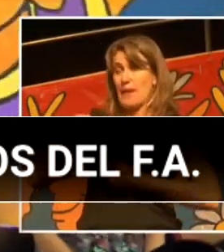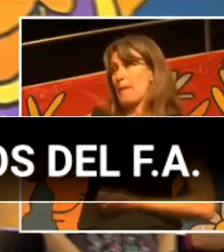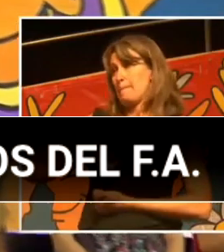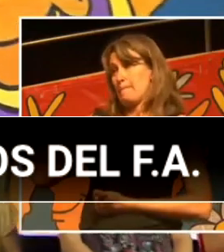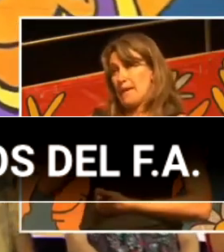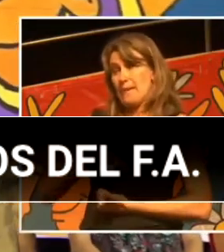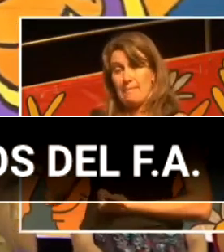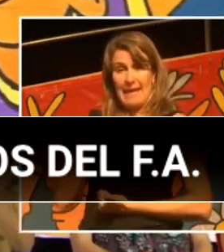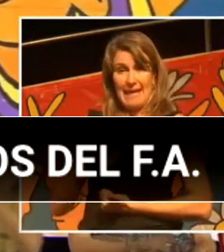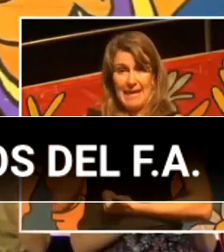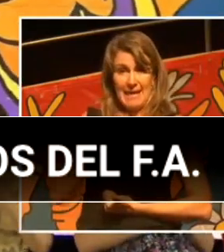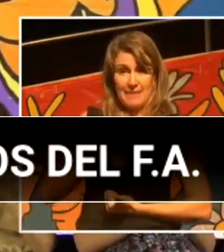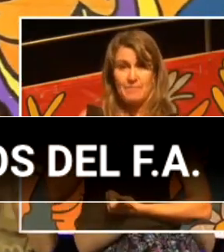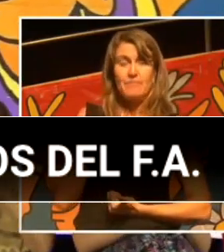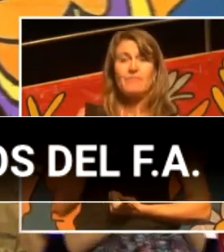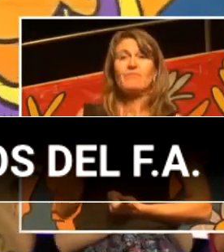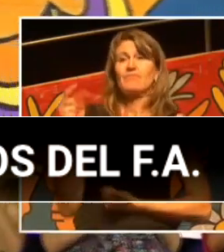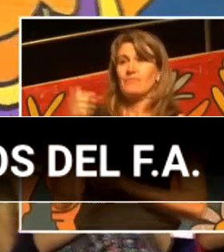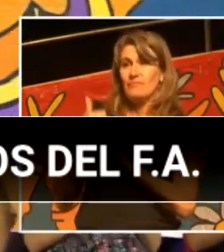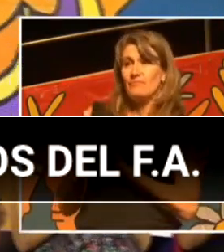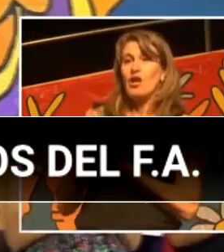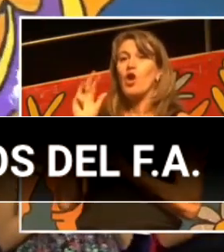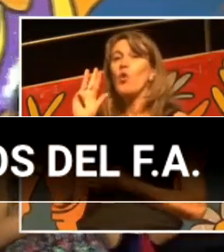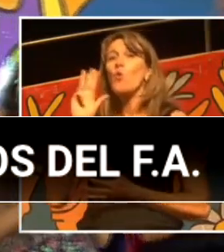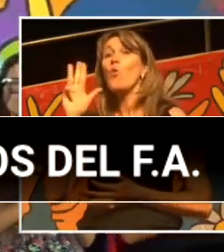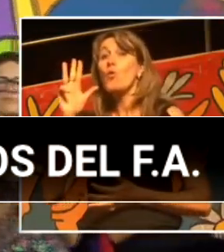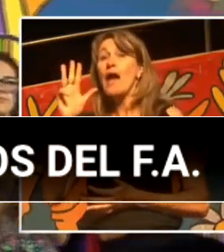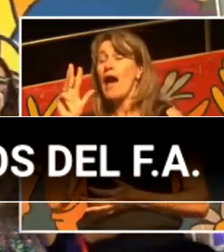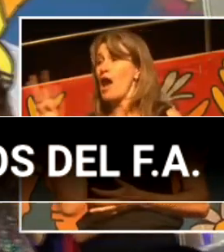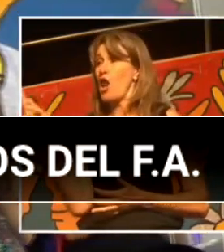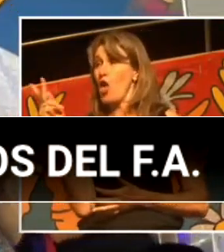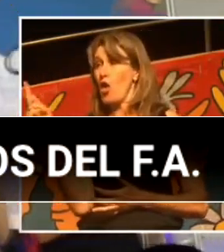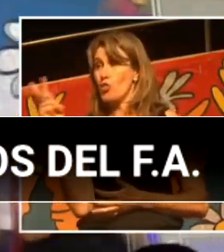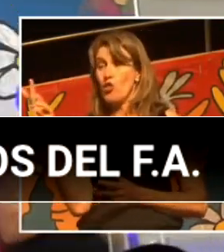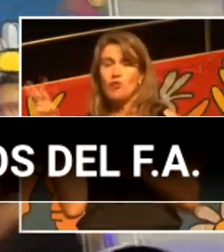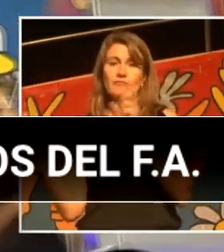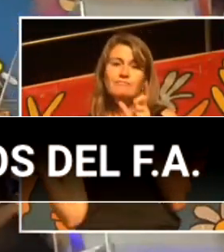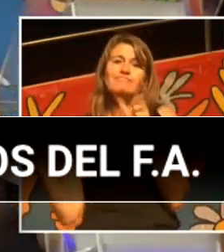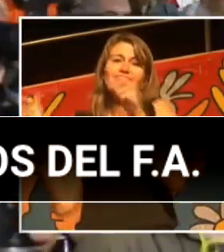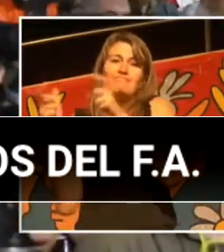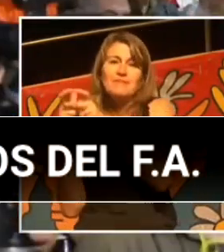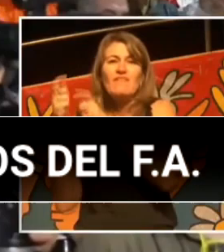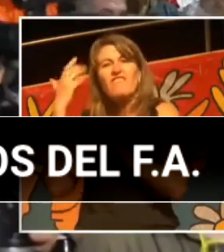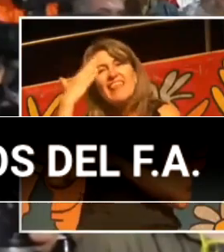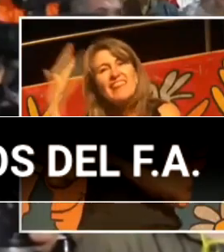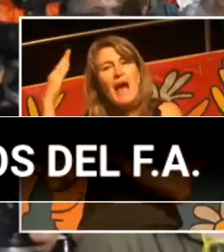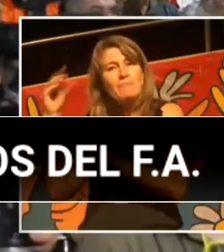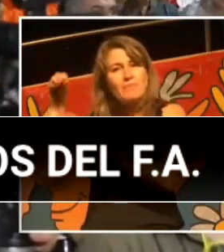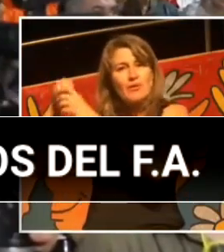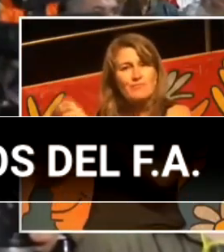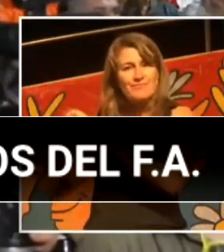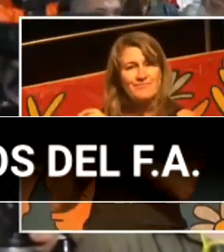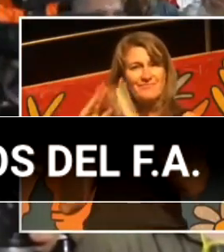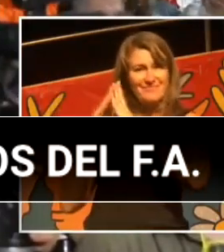Mujica nuestro Pepe Mujica y Luna se reunieron con parte del frente amplio